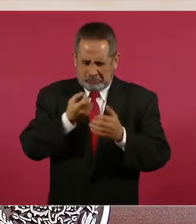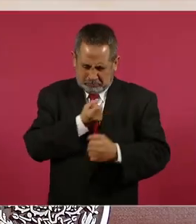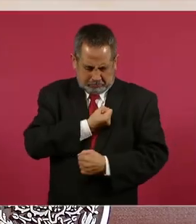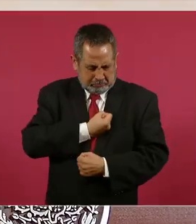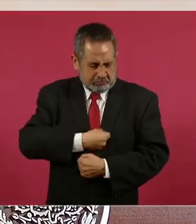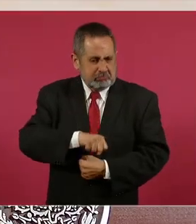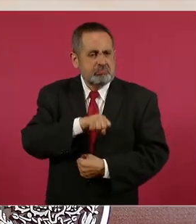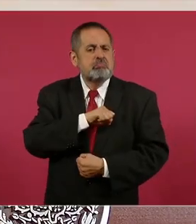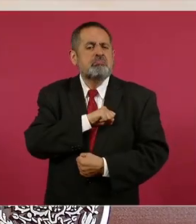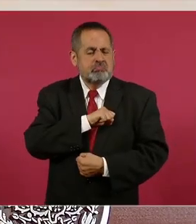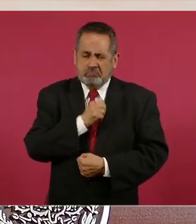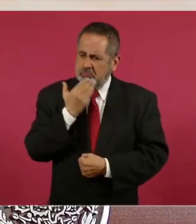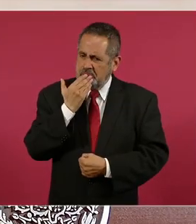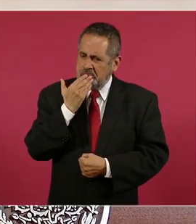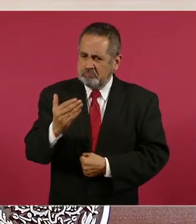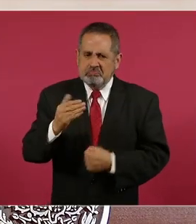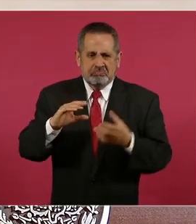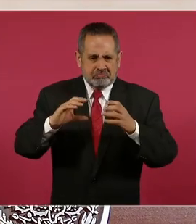nutritivo